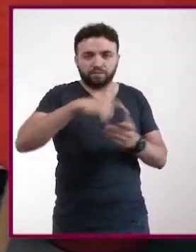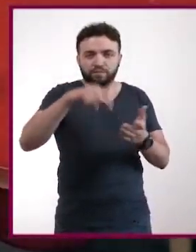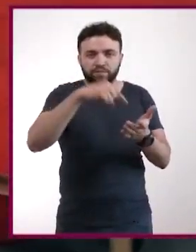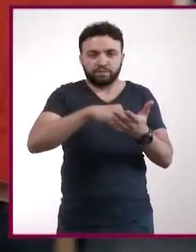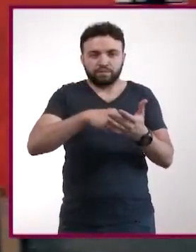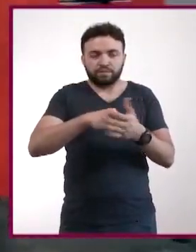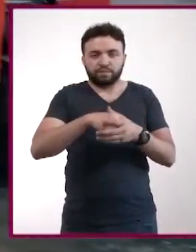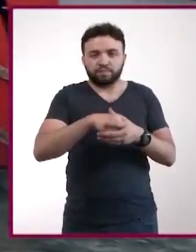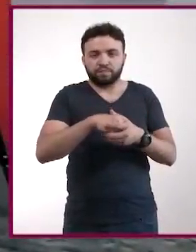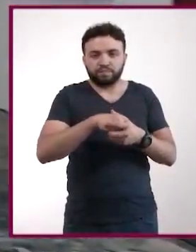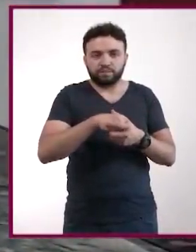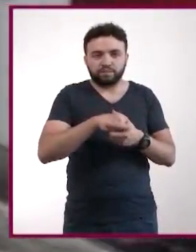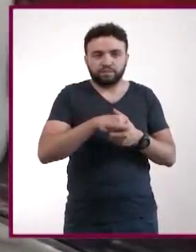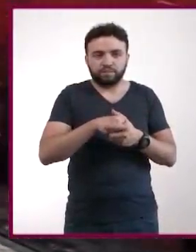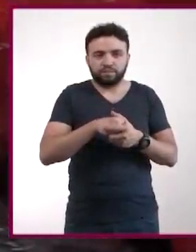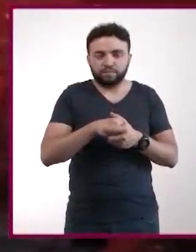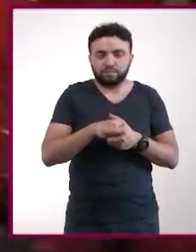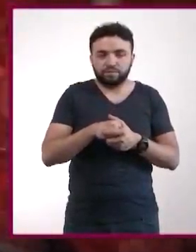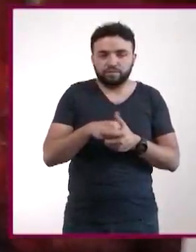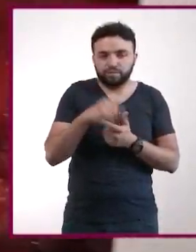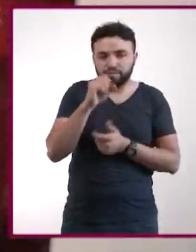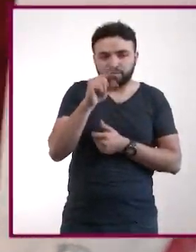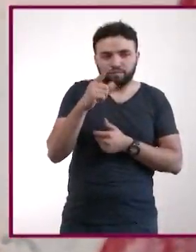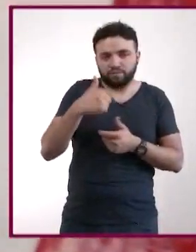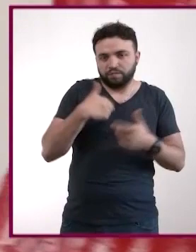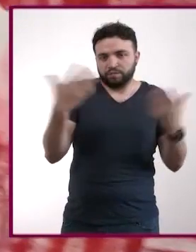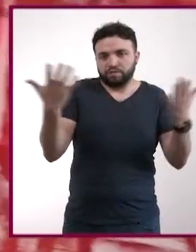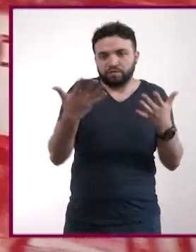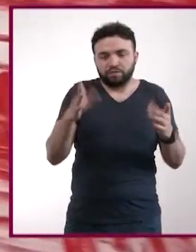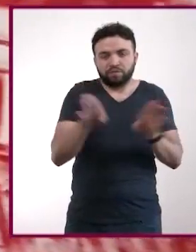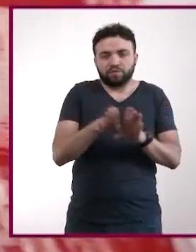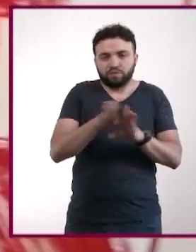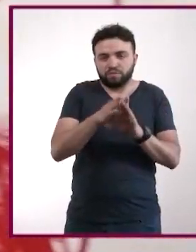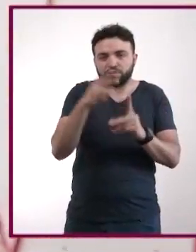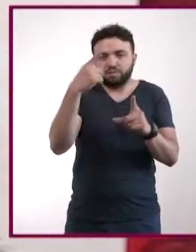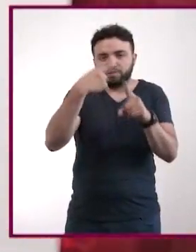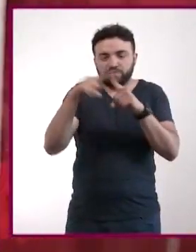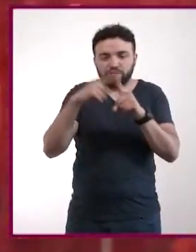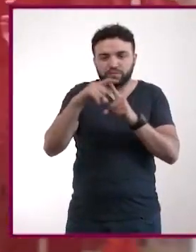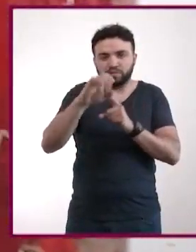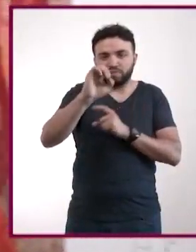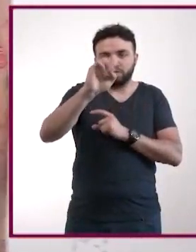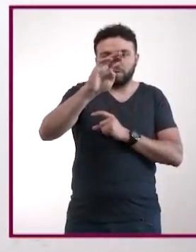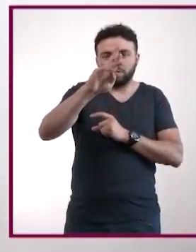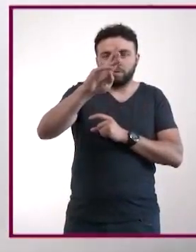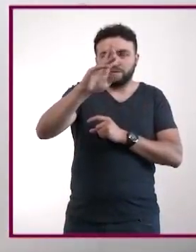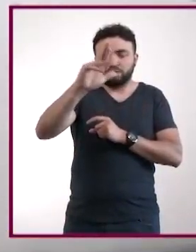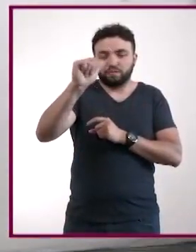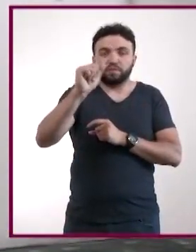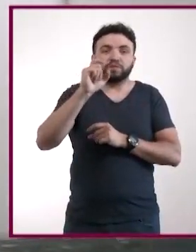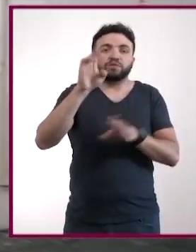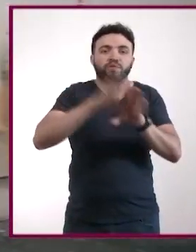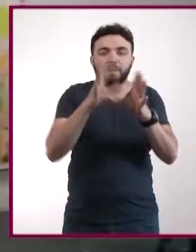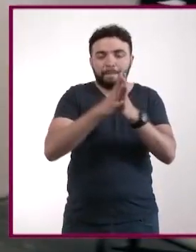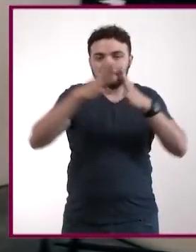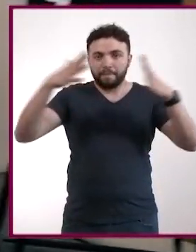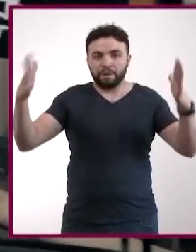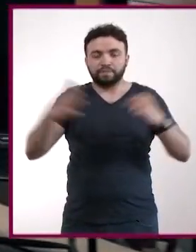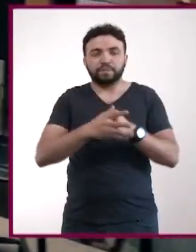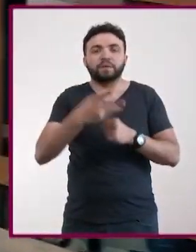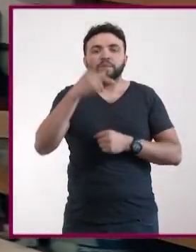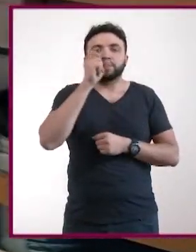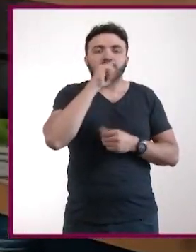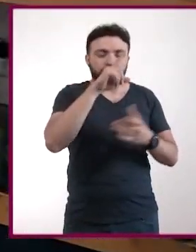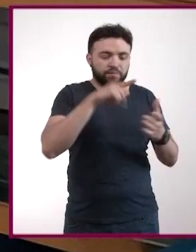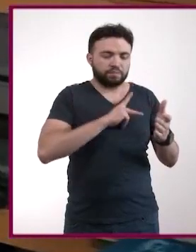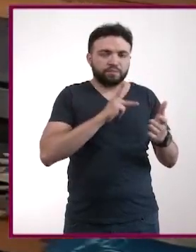donde estamos, que es como donde hago obra de gran formato, etc. Y también mis libretas